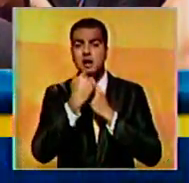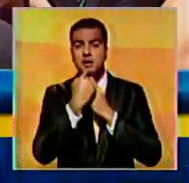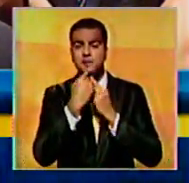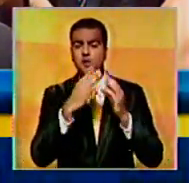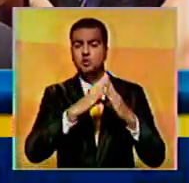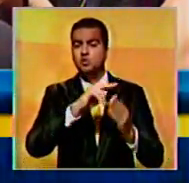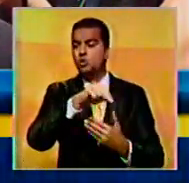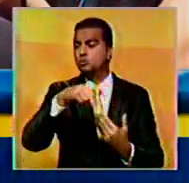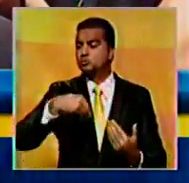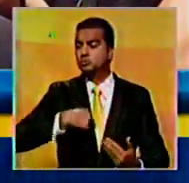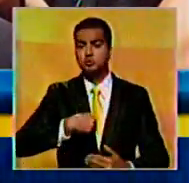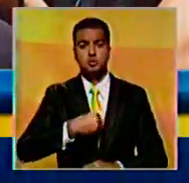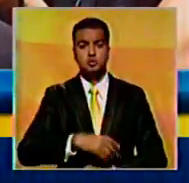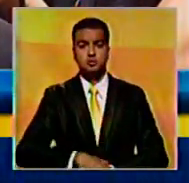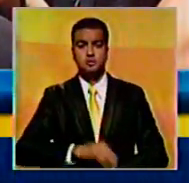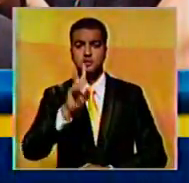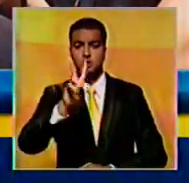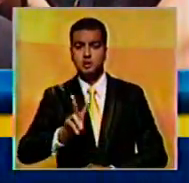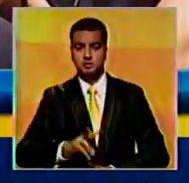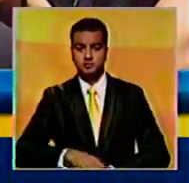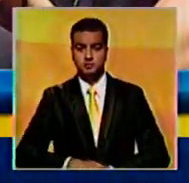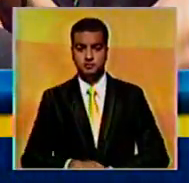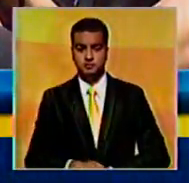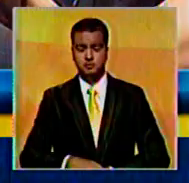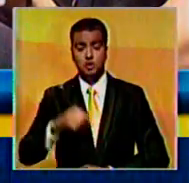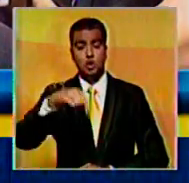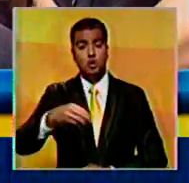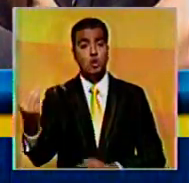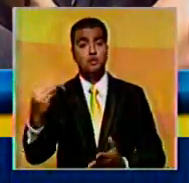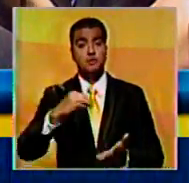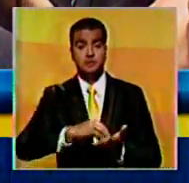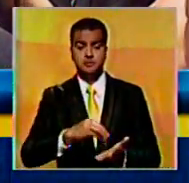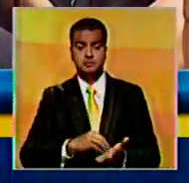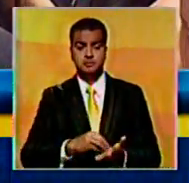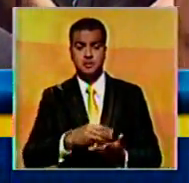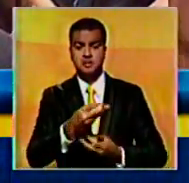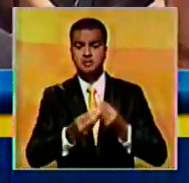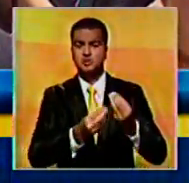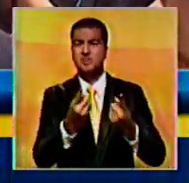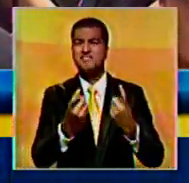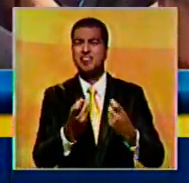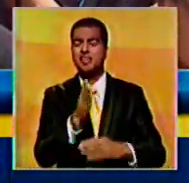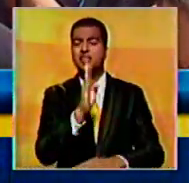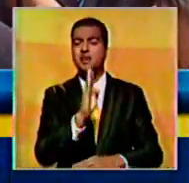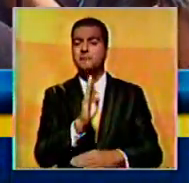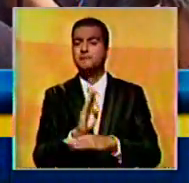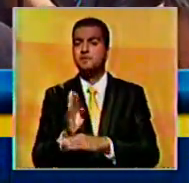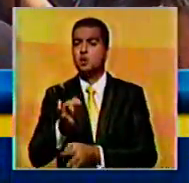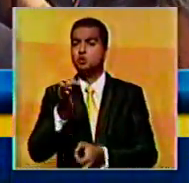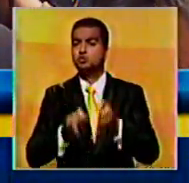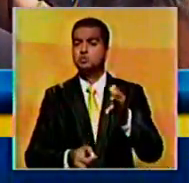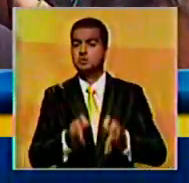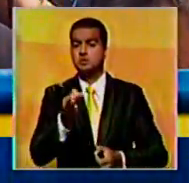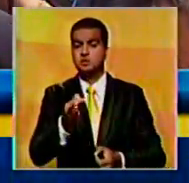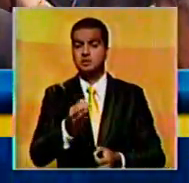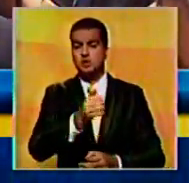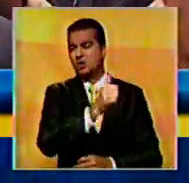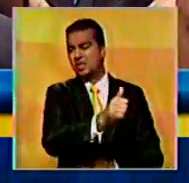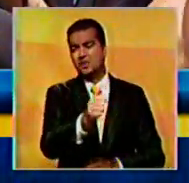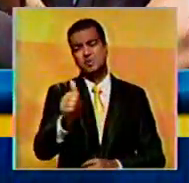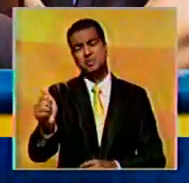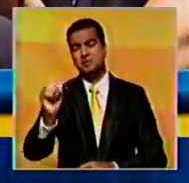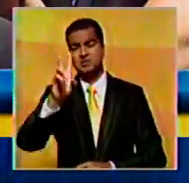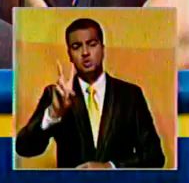todos nosotros, por todos los venezolanos. Hoy, una vez más, se comete una injusticia, no solamente con Leopoldo López, con cantidad